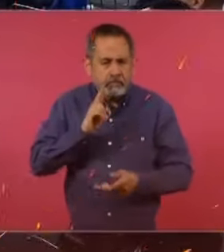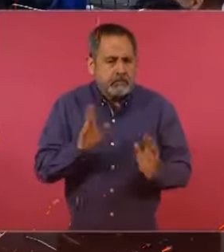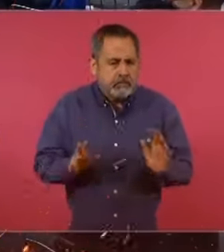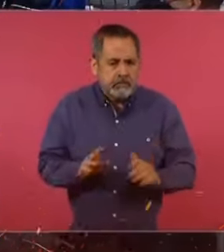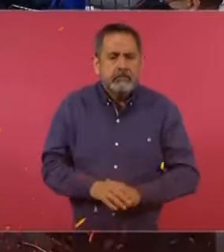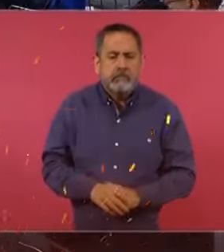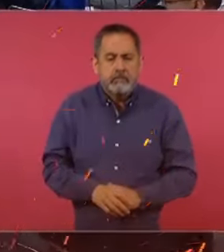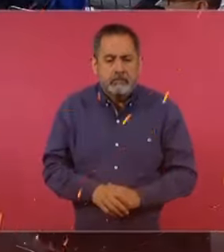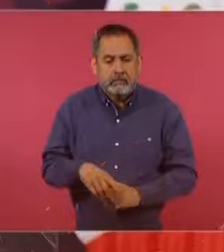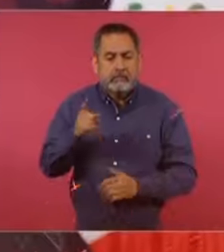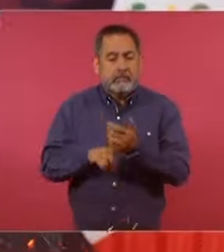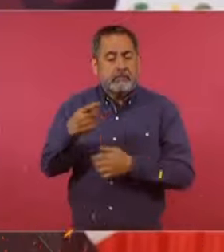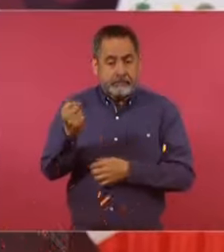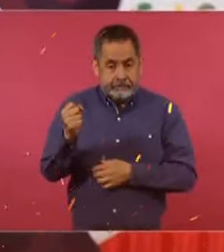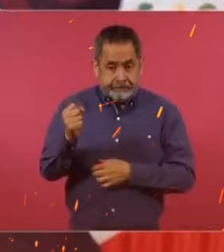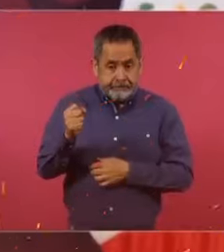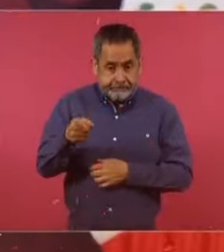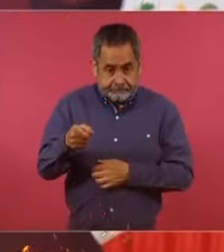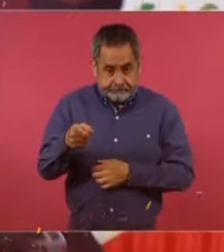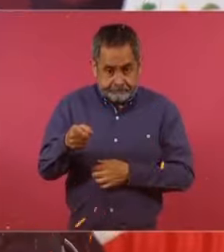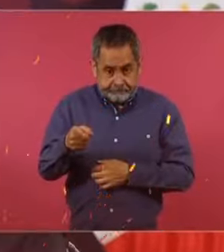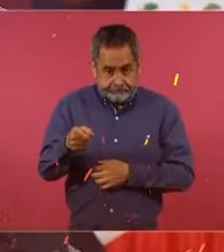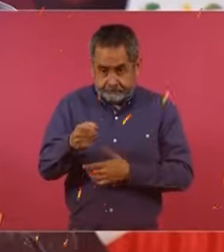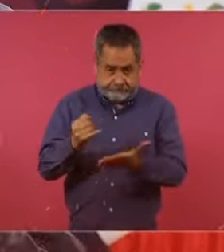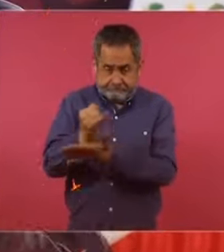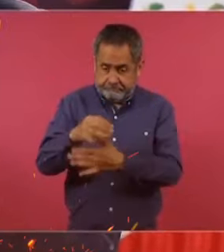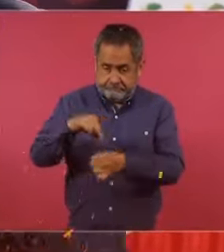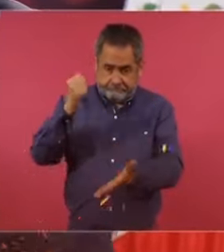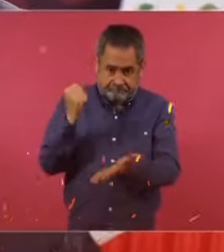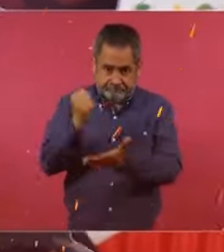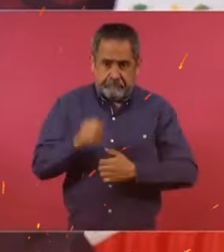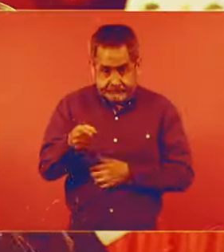que en septiembre se decida,